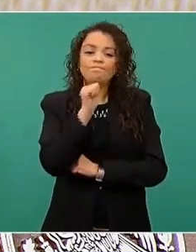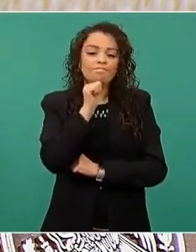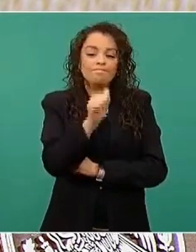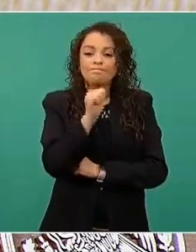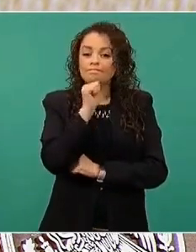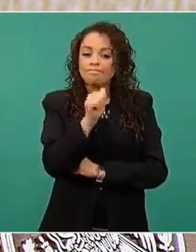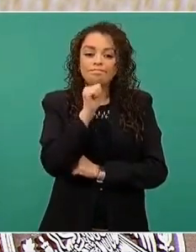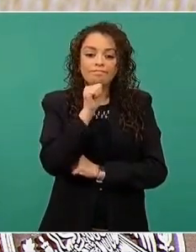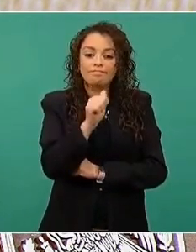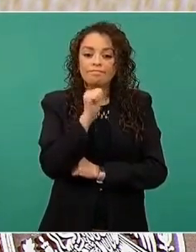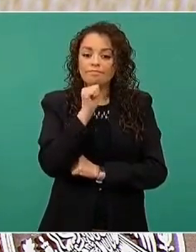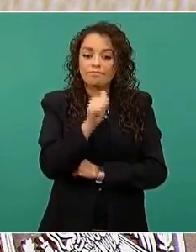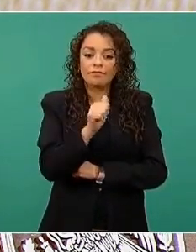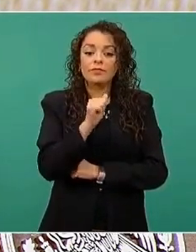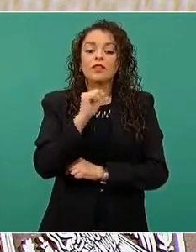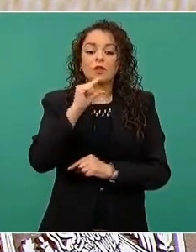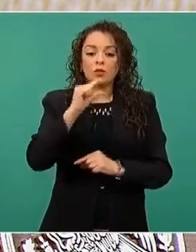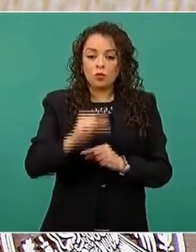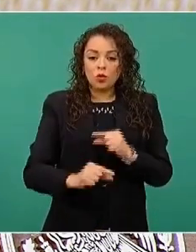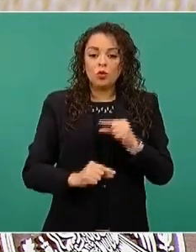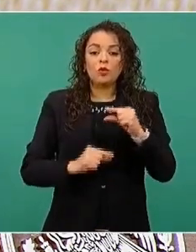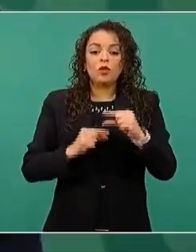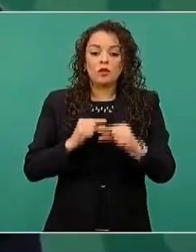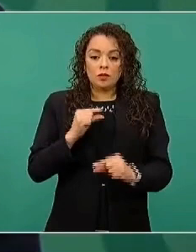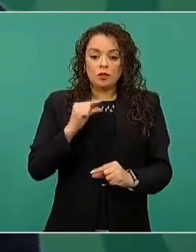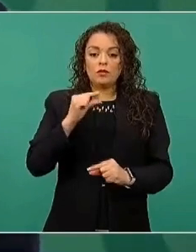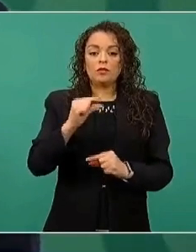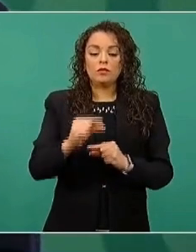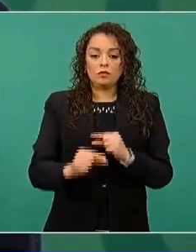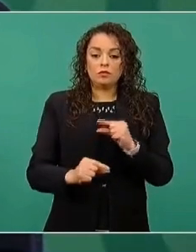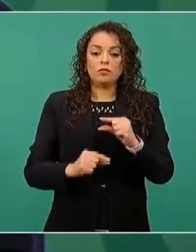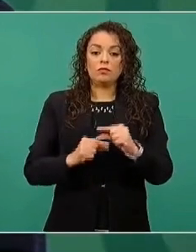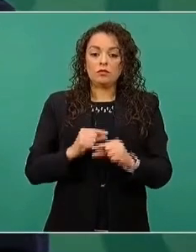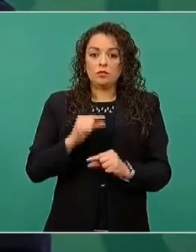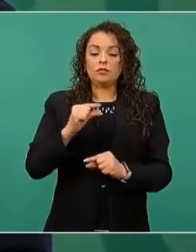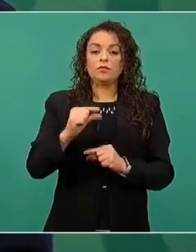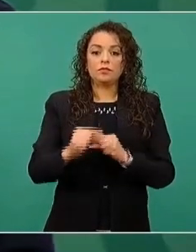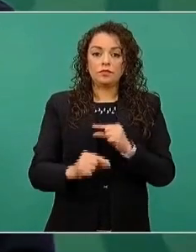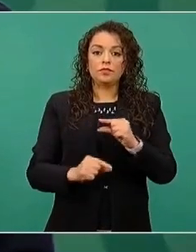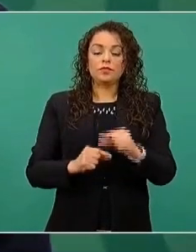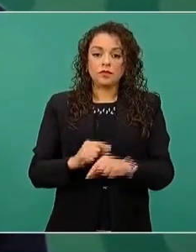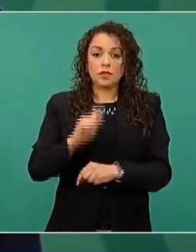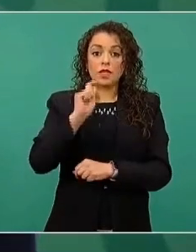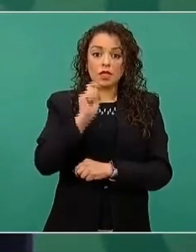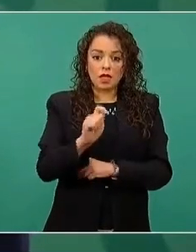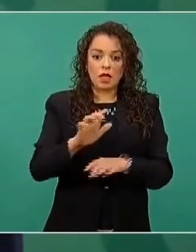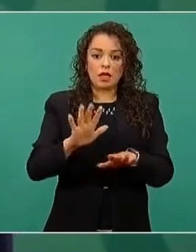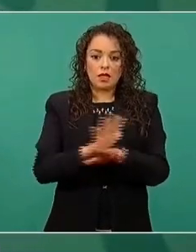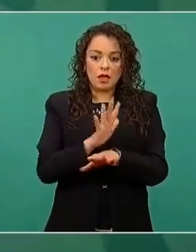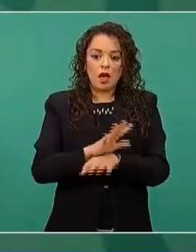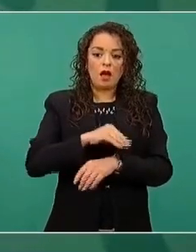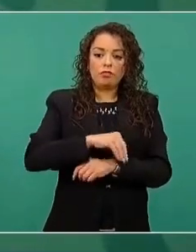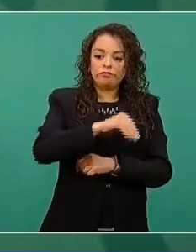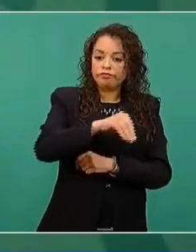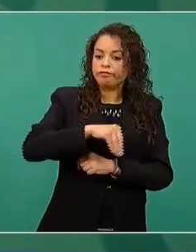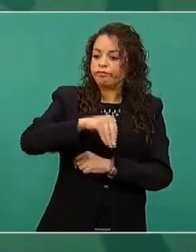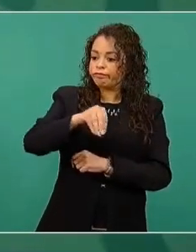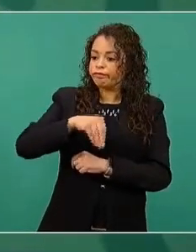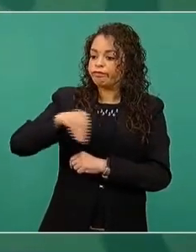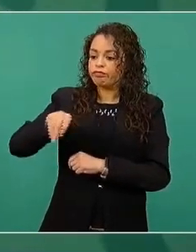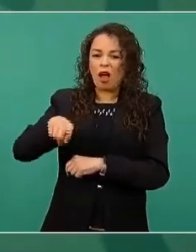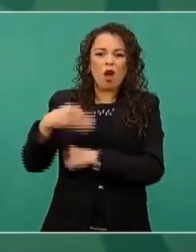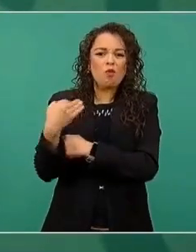vamos a ir basificando a transitorios que se van a convertir en trabajadores